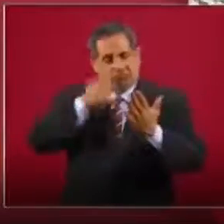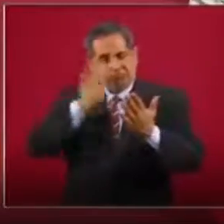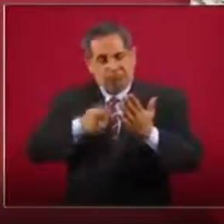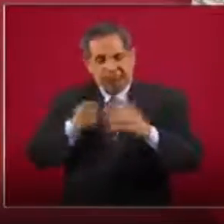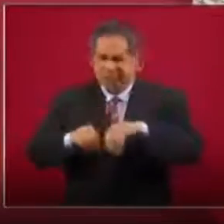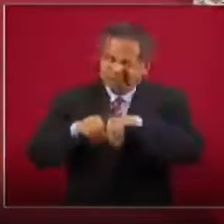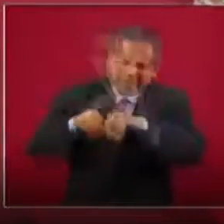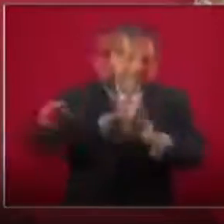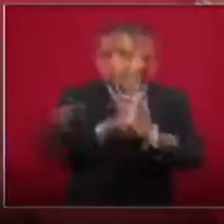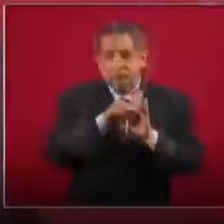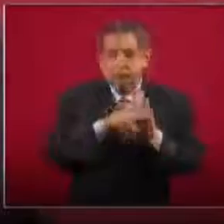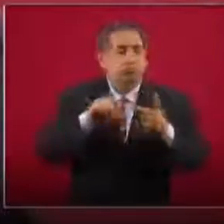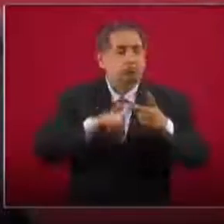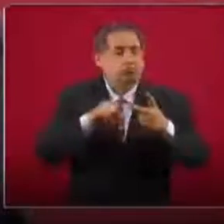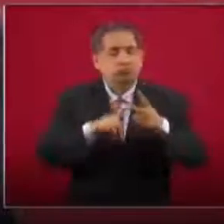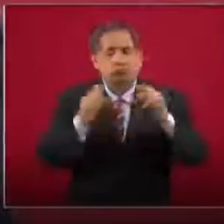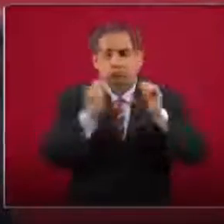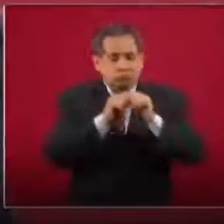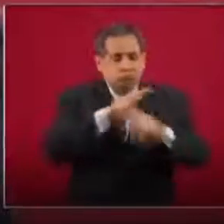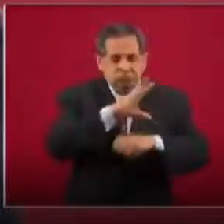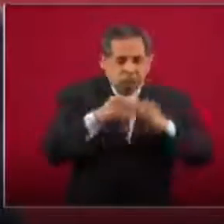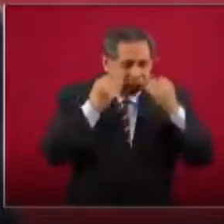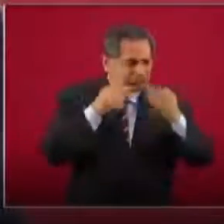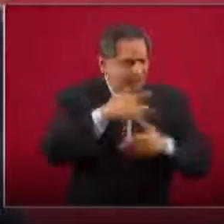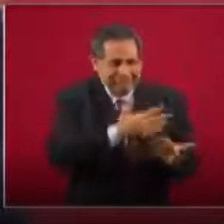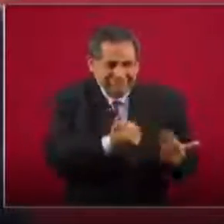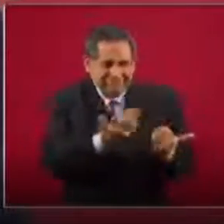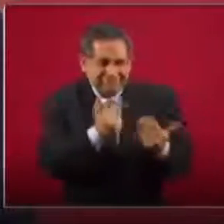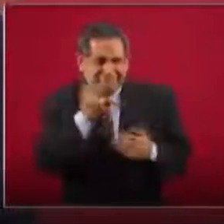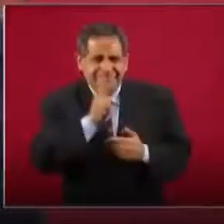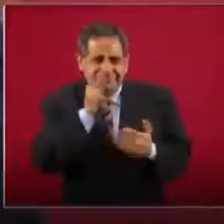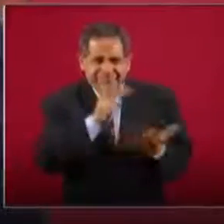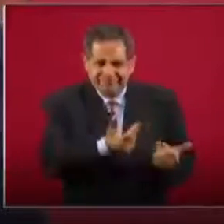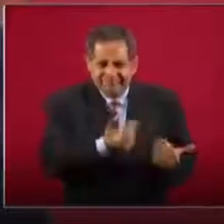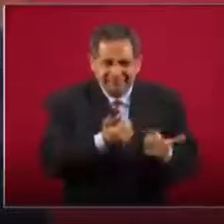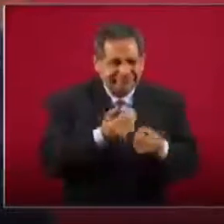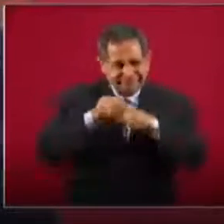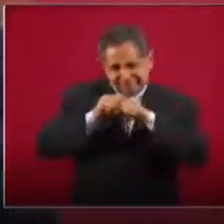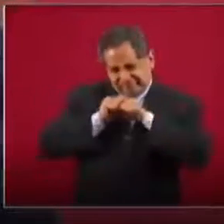y conocer todo lo que tiene la Fiscalía.